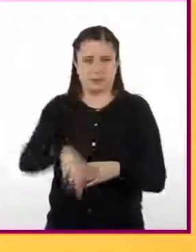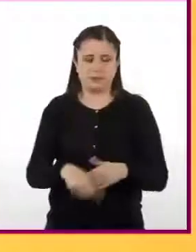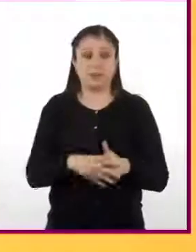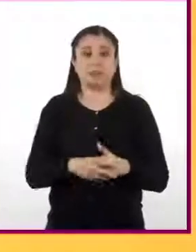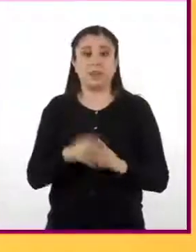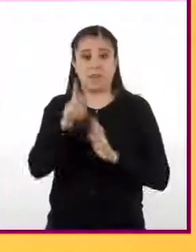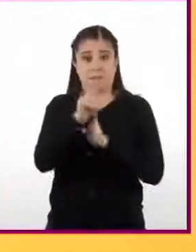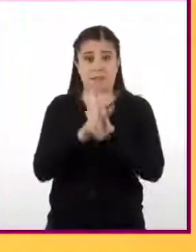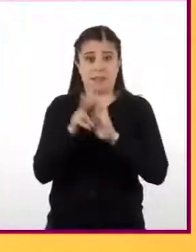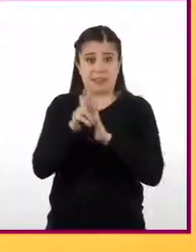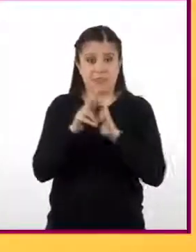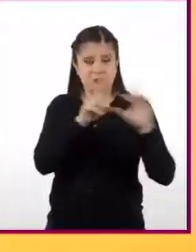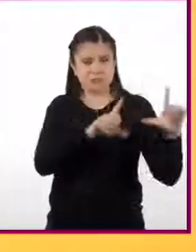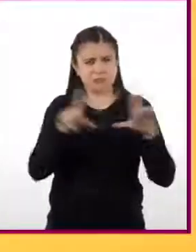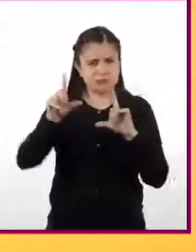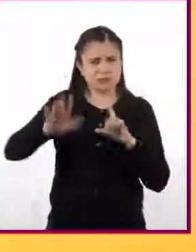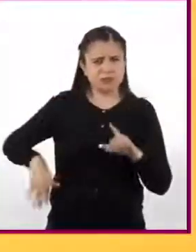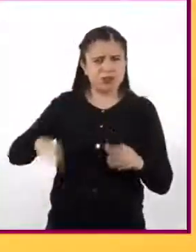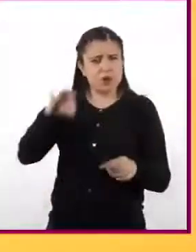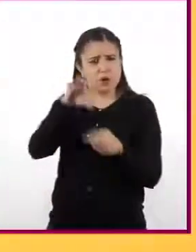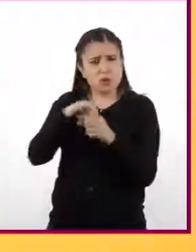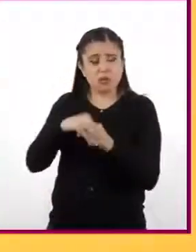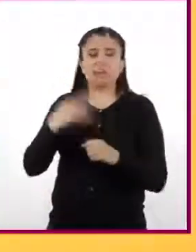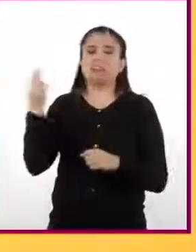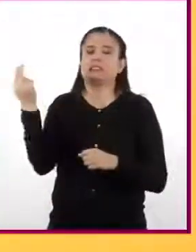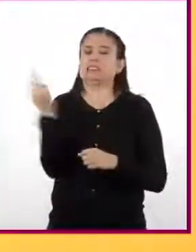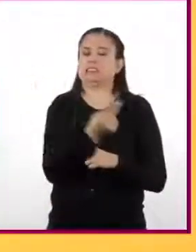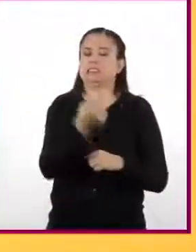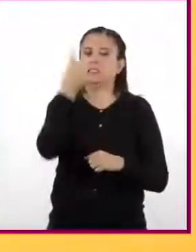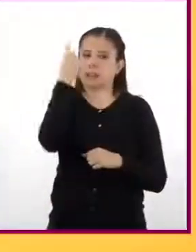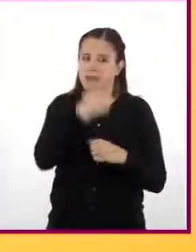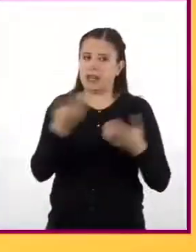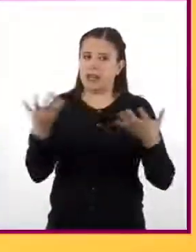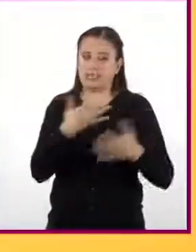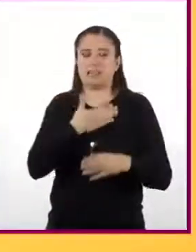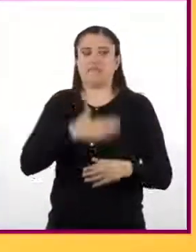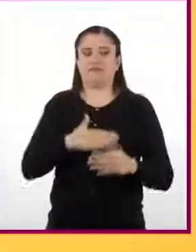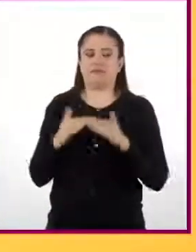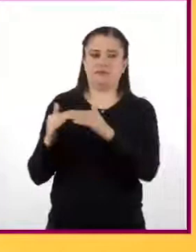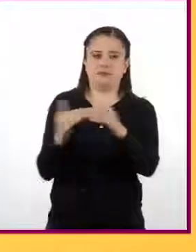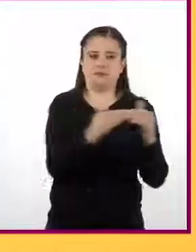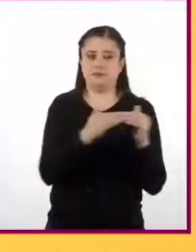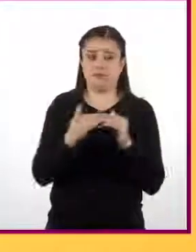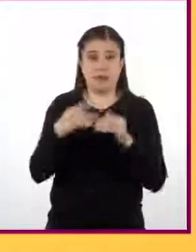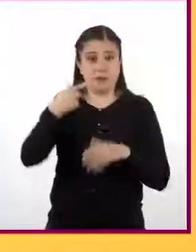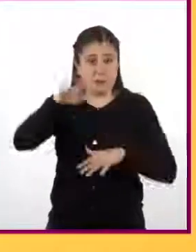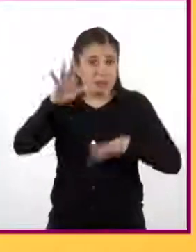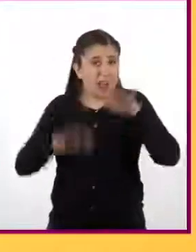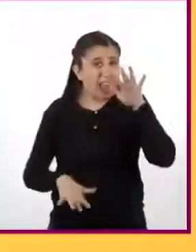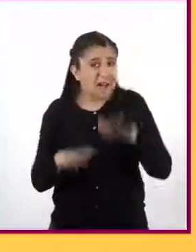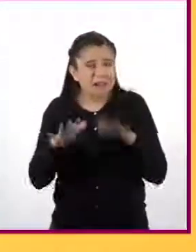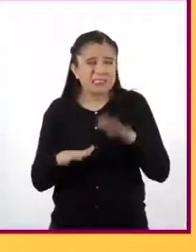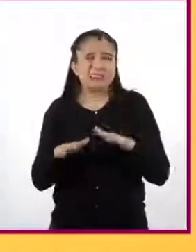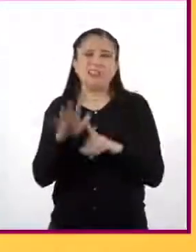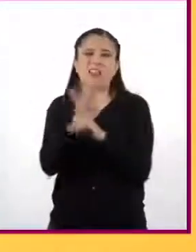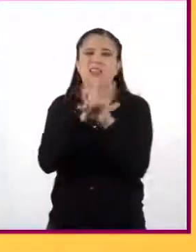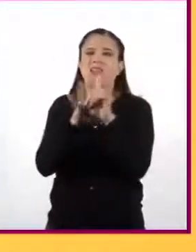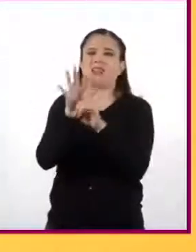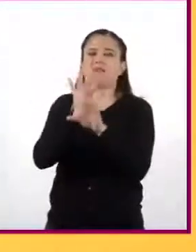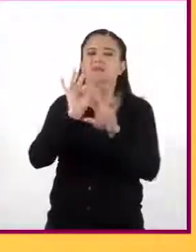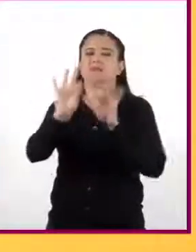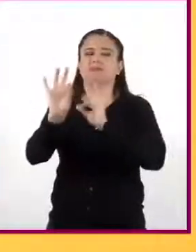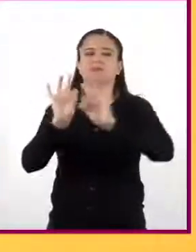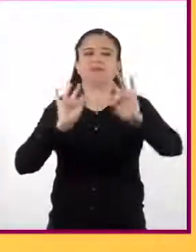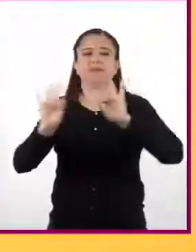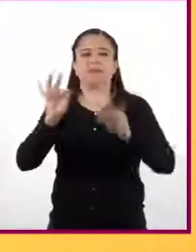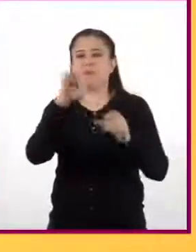el video, observaron que el voto es necesario para la existencia de la democracia, pero en ocasiones es manipulado. Cuando eso